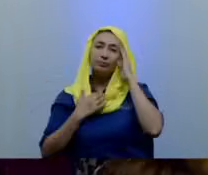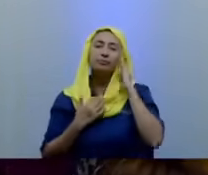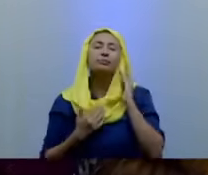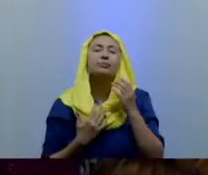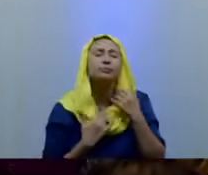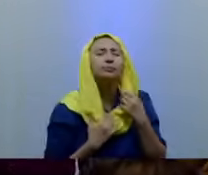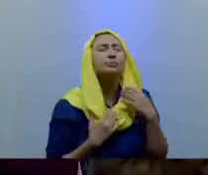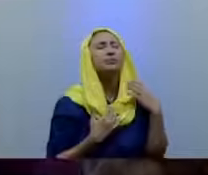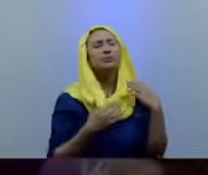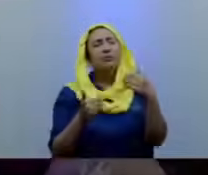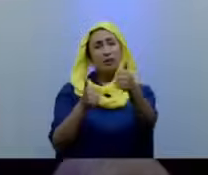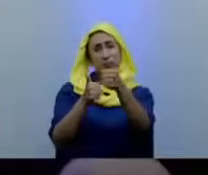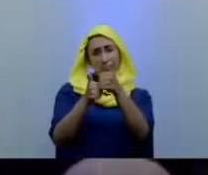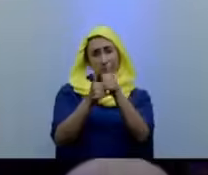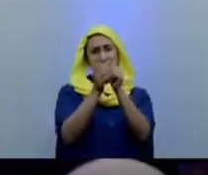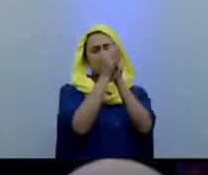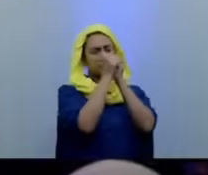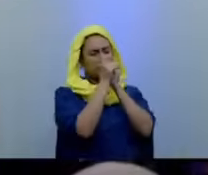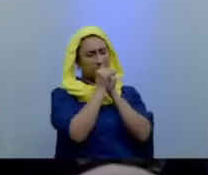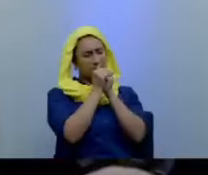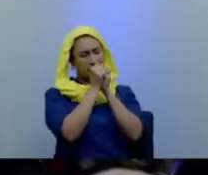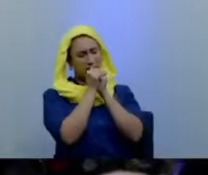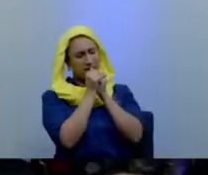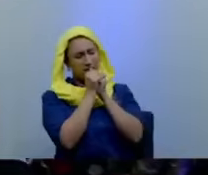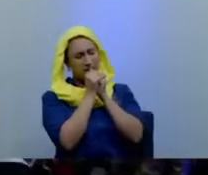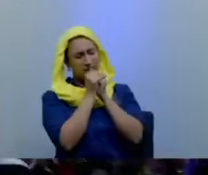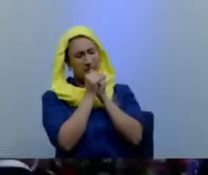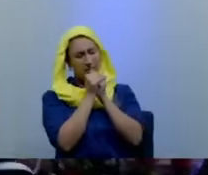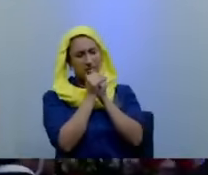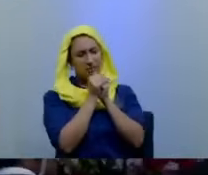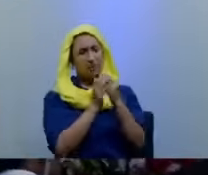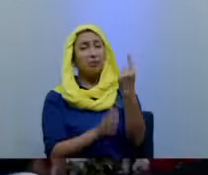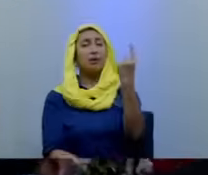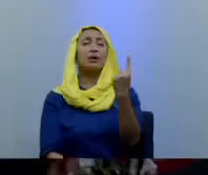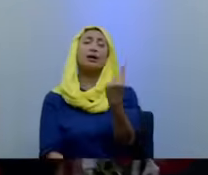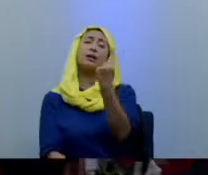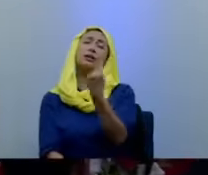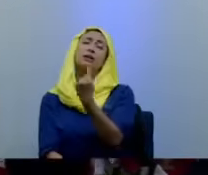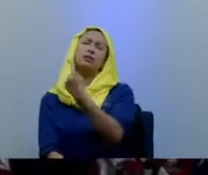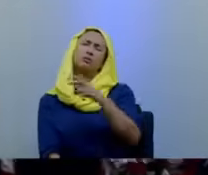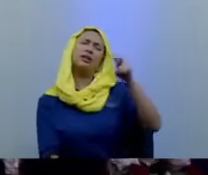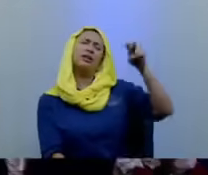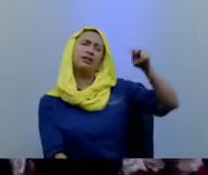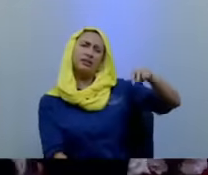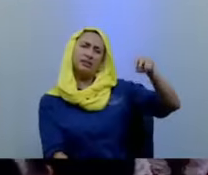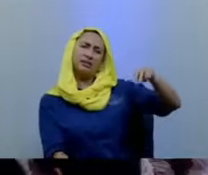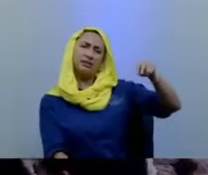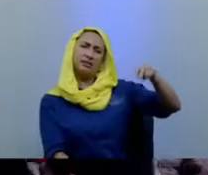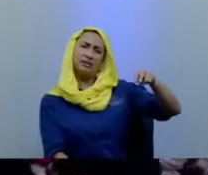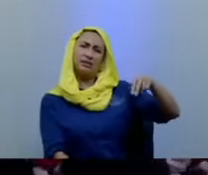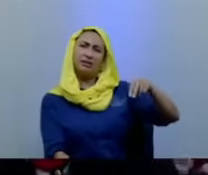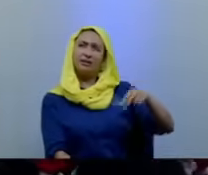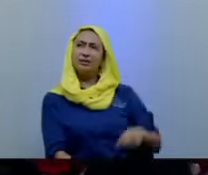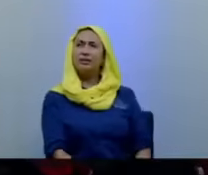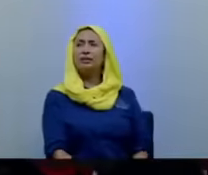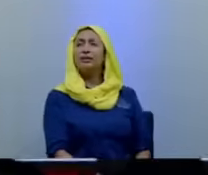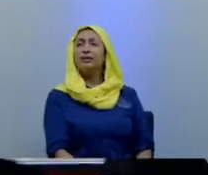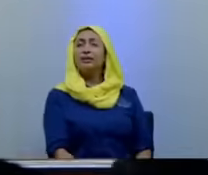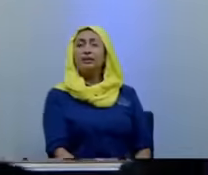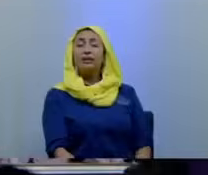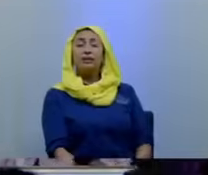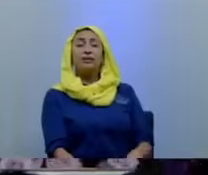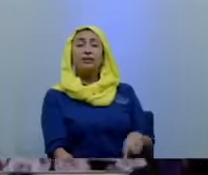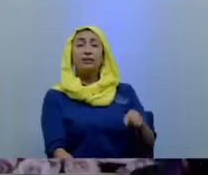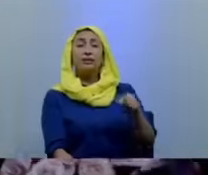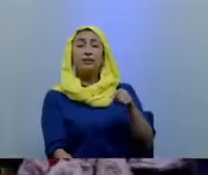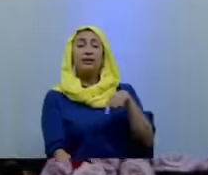Acompáñeme a orar por cada una de estas solicitudes, y que dentro de nuestra